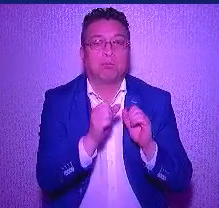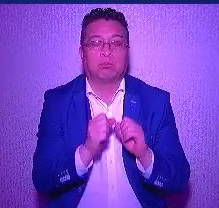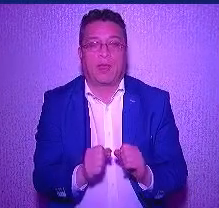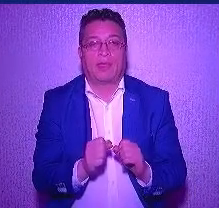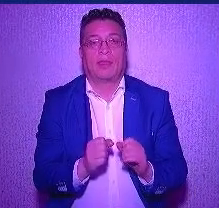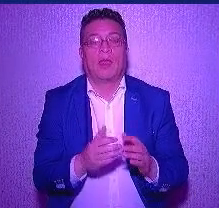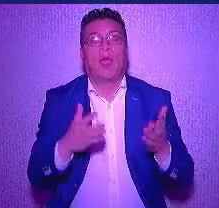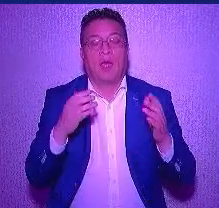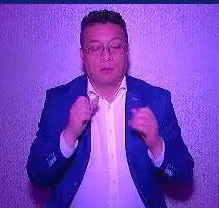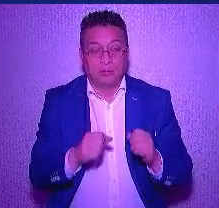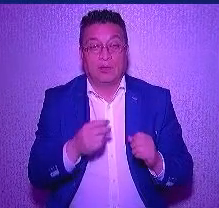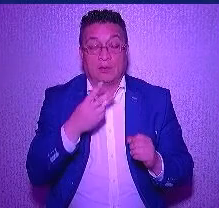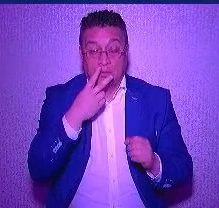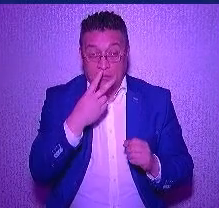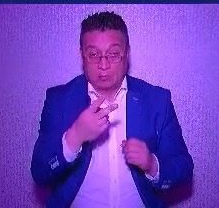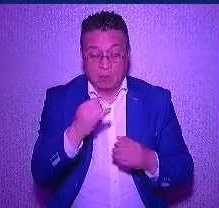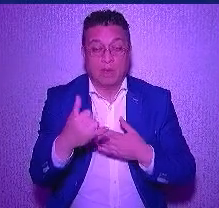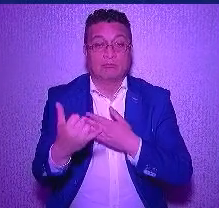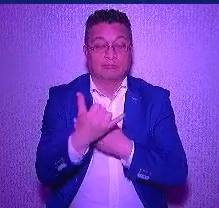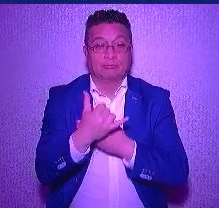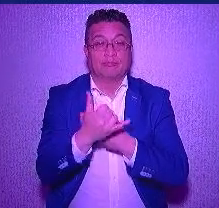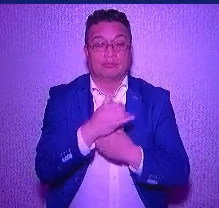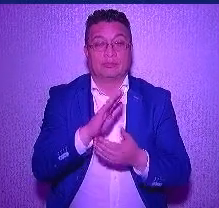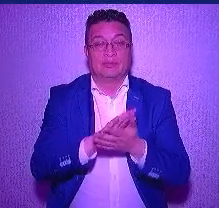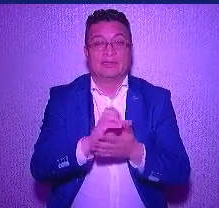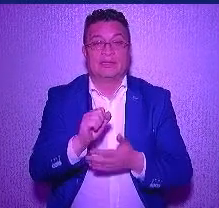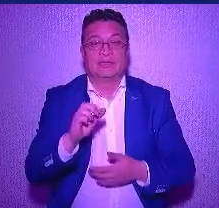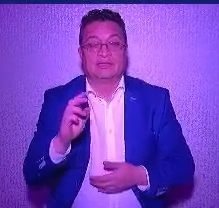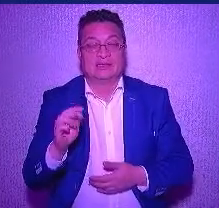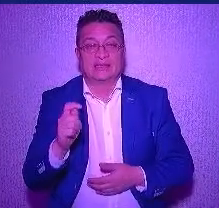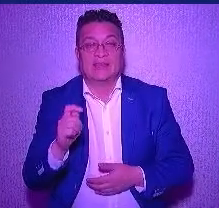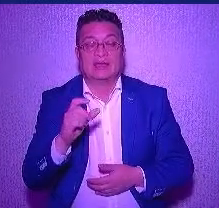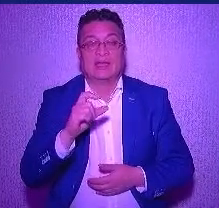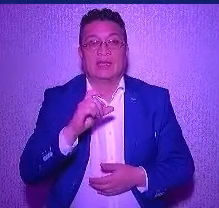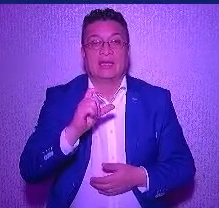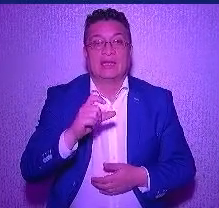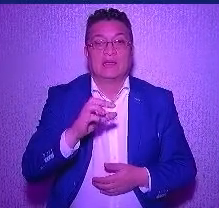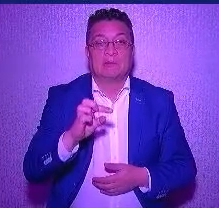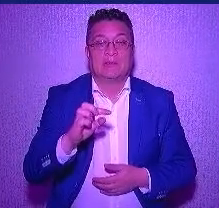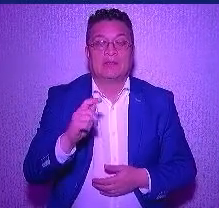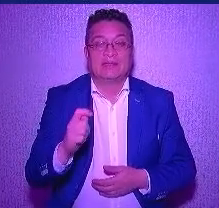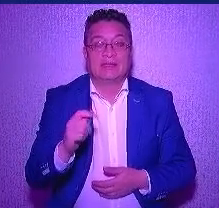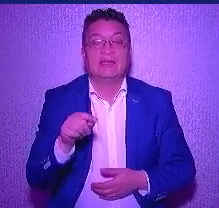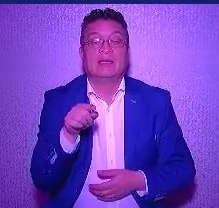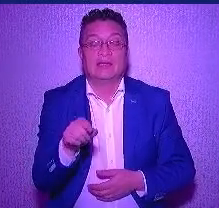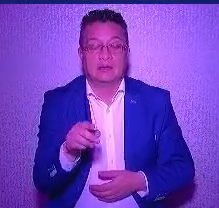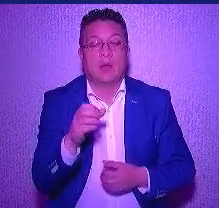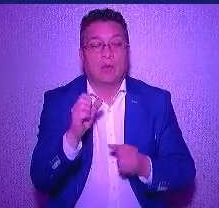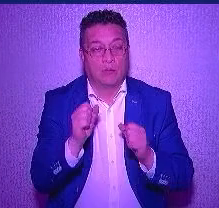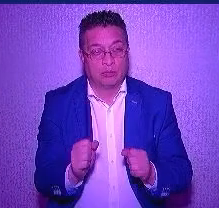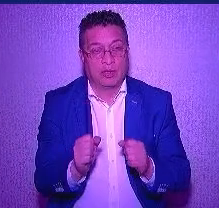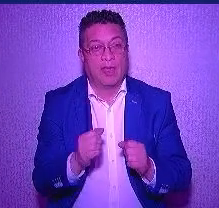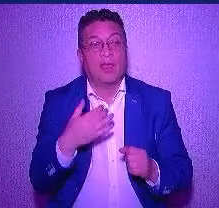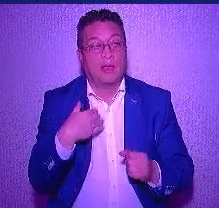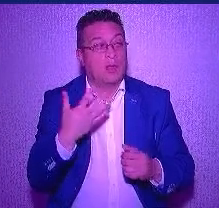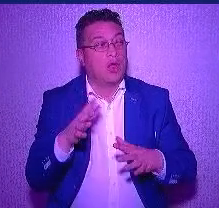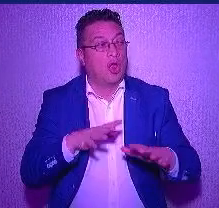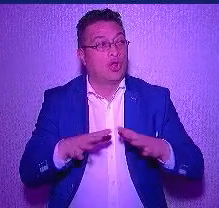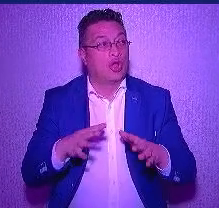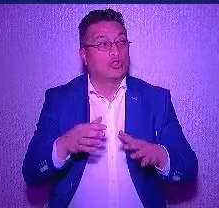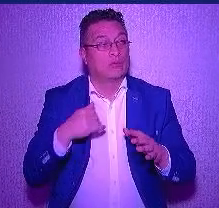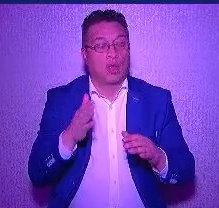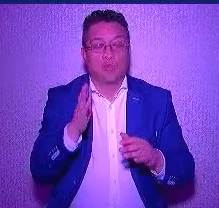la media también como Cómo se engañó a chat dtp para que me diera código como engañó para que me diera una respuesta sobre un asunto que no debería dar